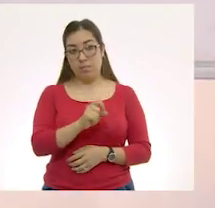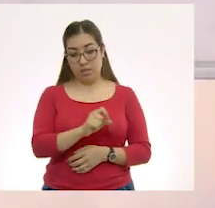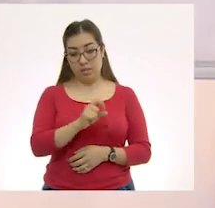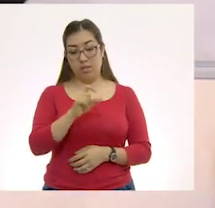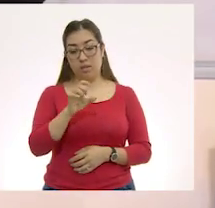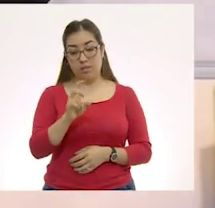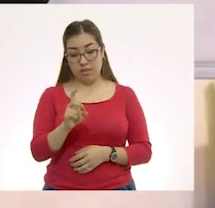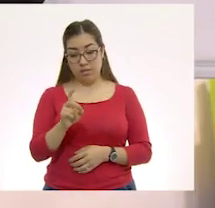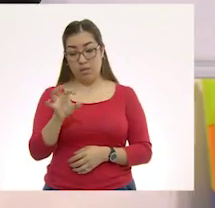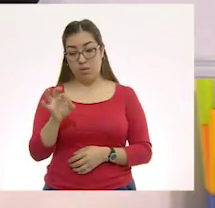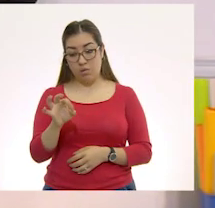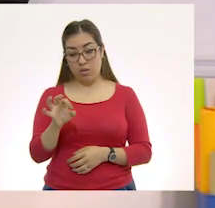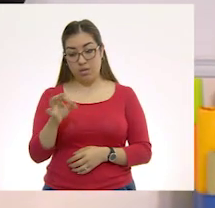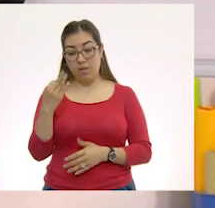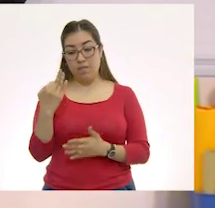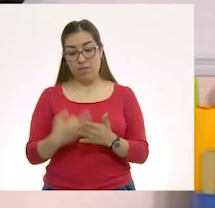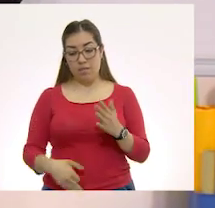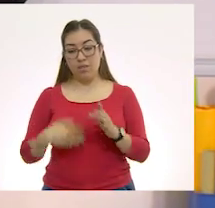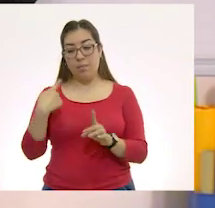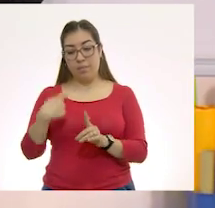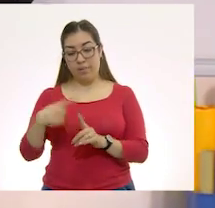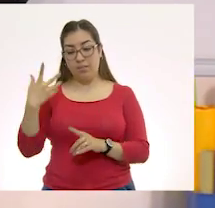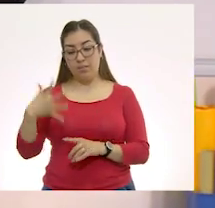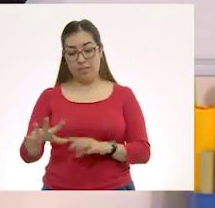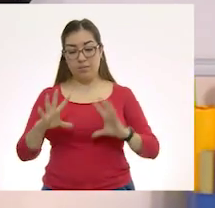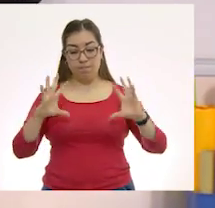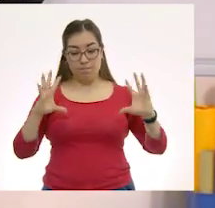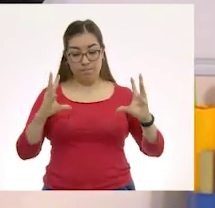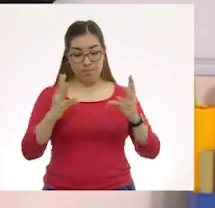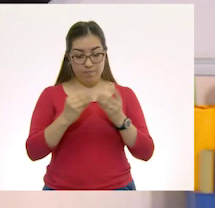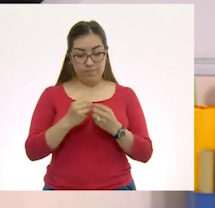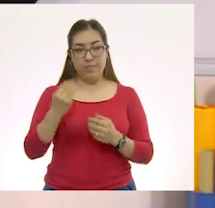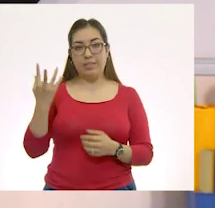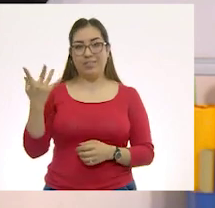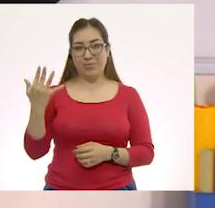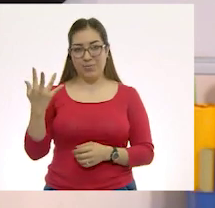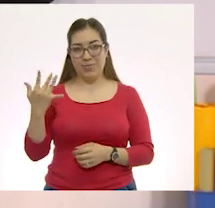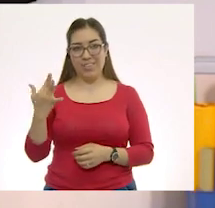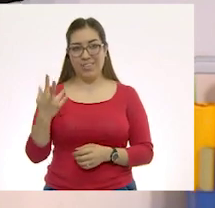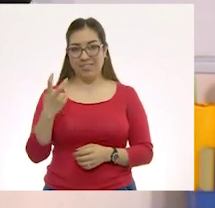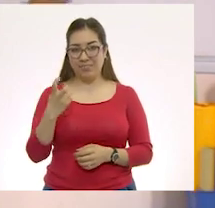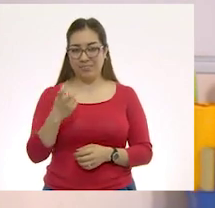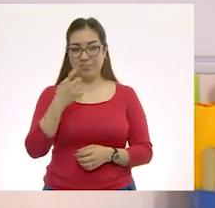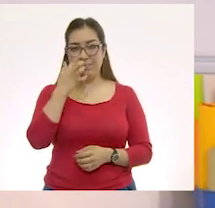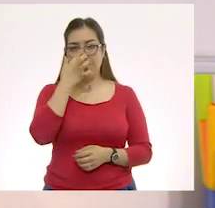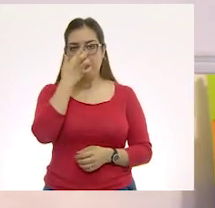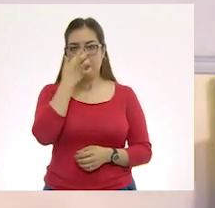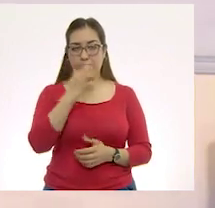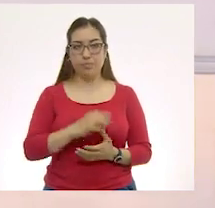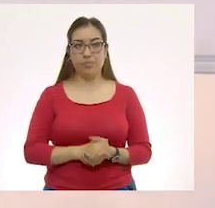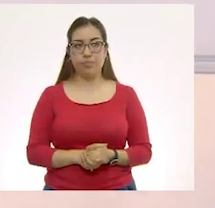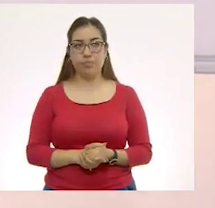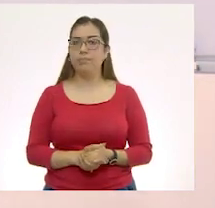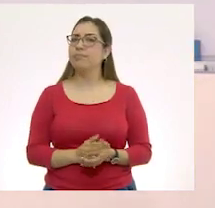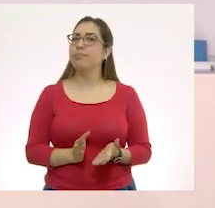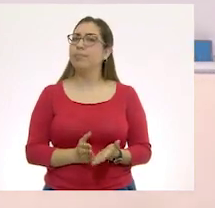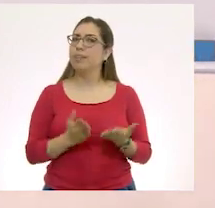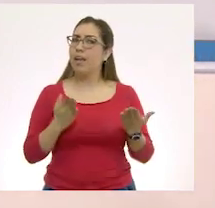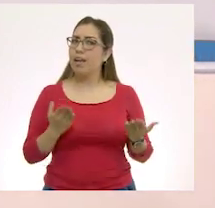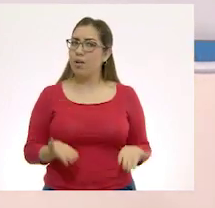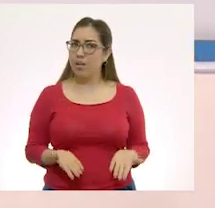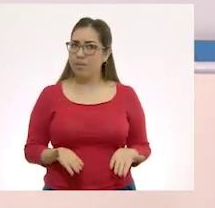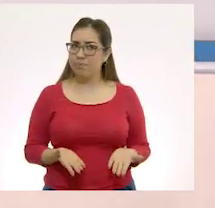y nos falta uno más 10 10 ahora vamos a